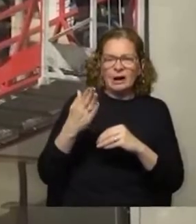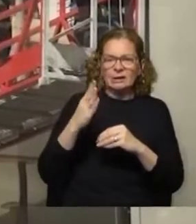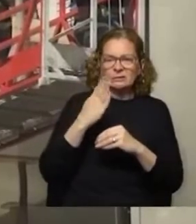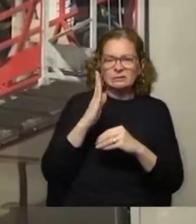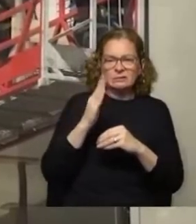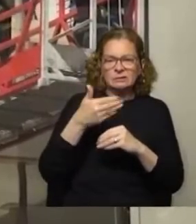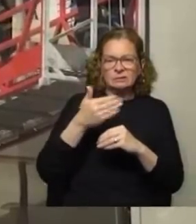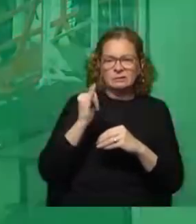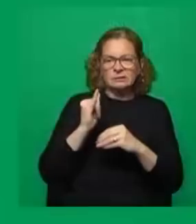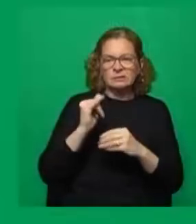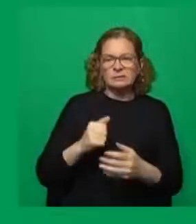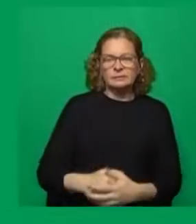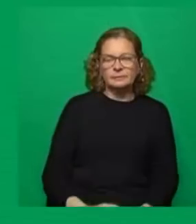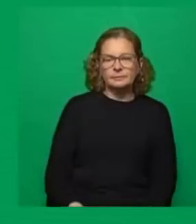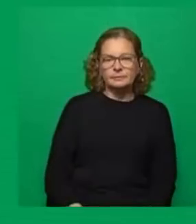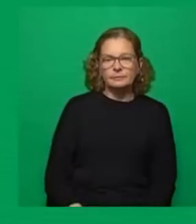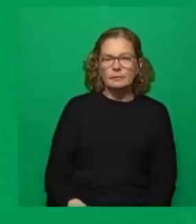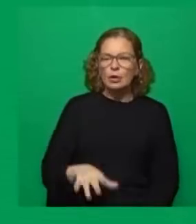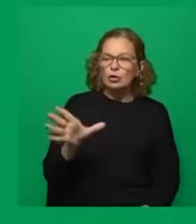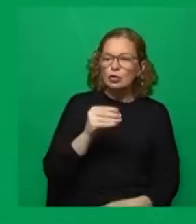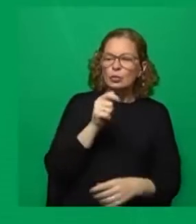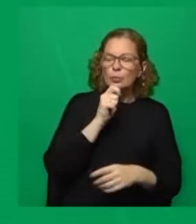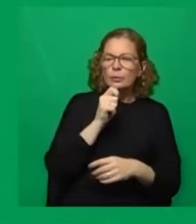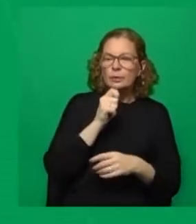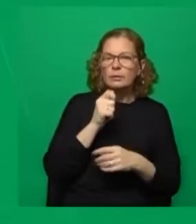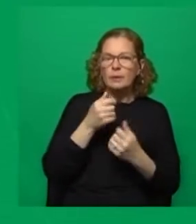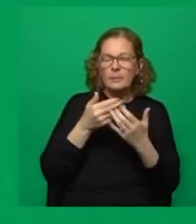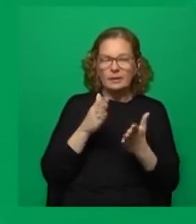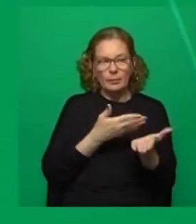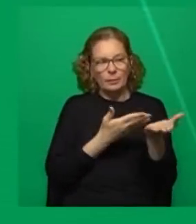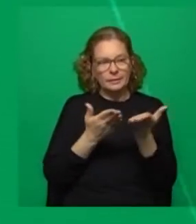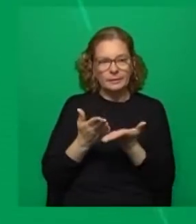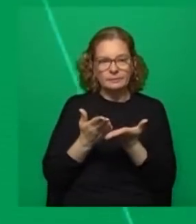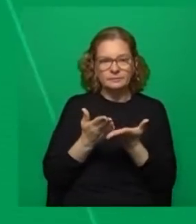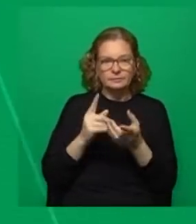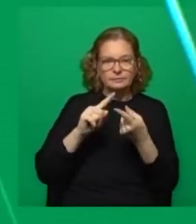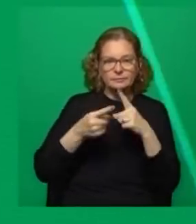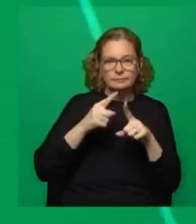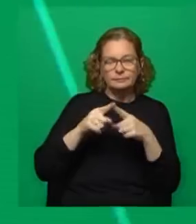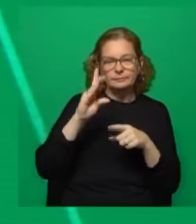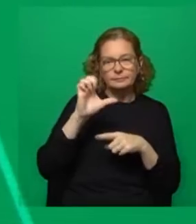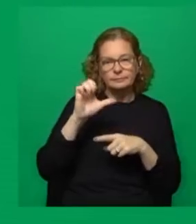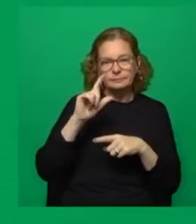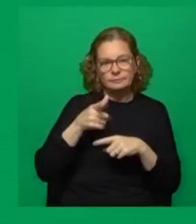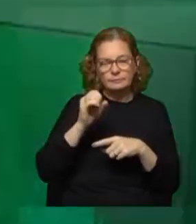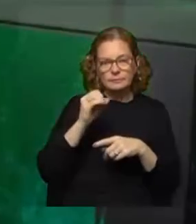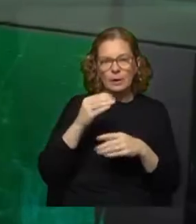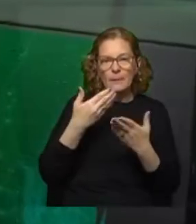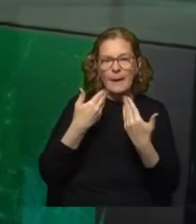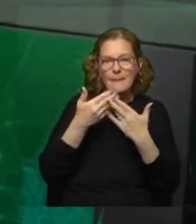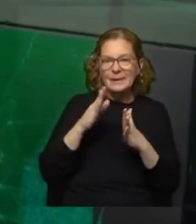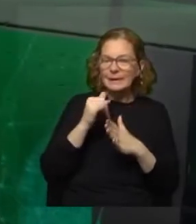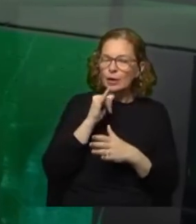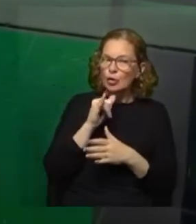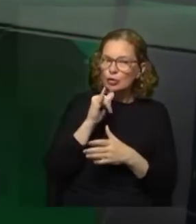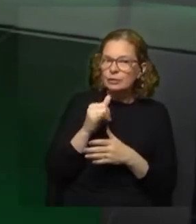pbi de todos los móviles que fuimos presentando al comienzo es momento de establecer contacto con Diego Martín y para que empiece a desarrollar el